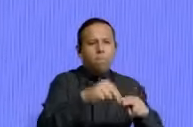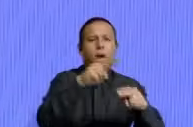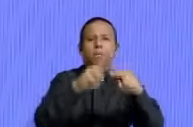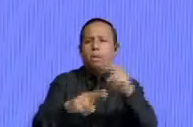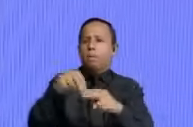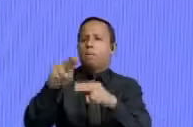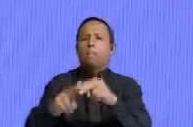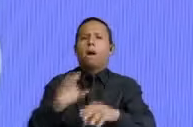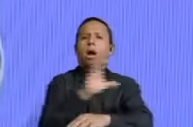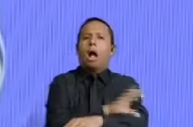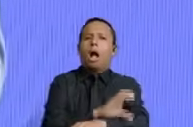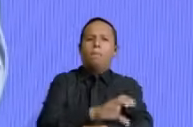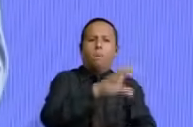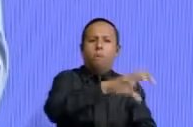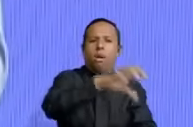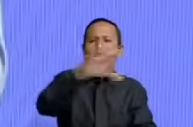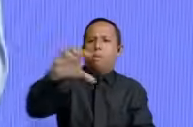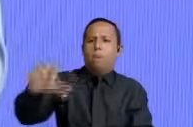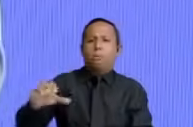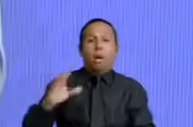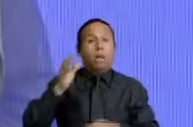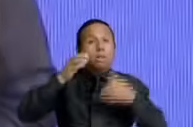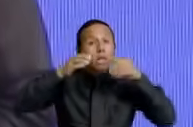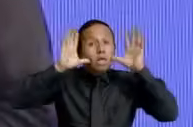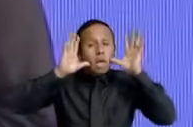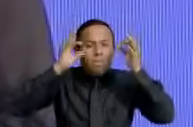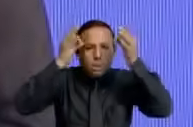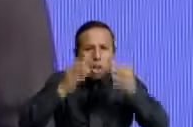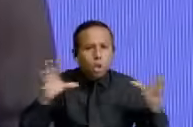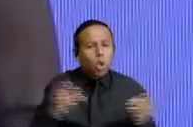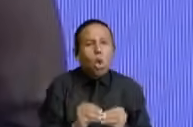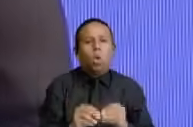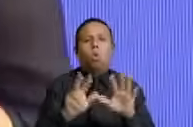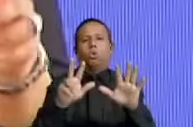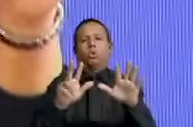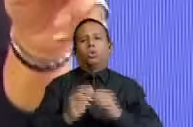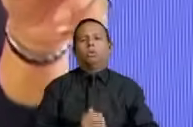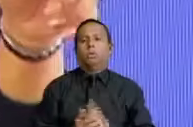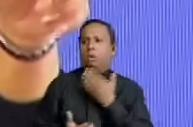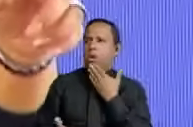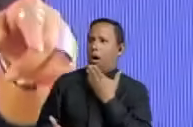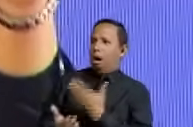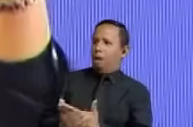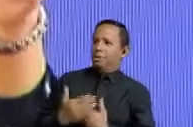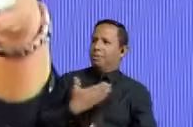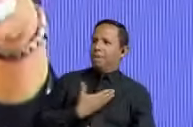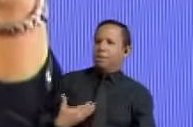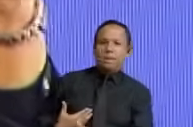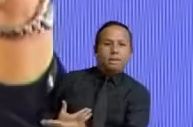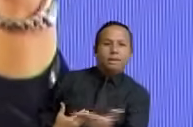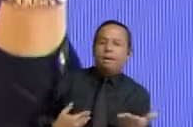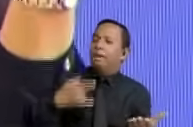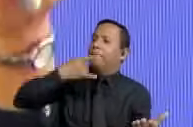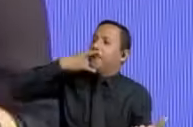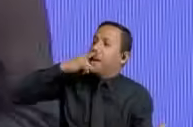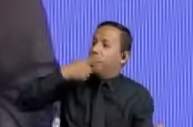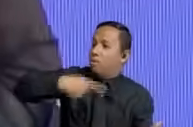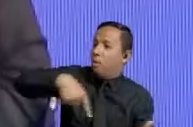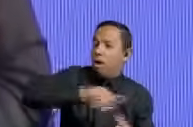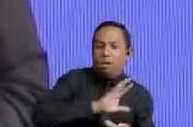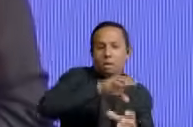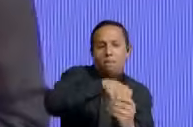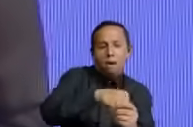Rurales a fin de año tendremos o Gracias presidente Porque estos niños van a tener los recuerdos